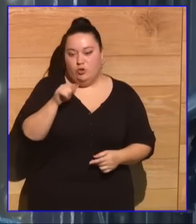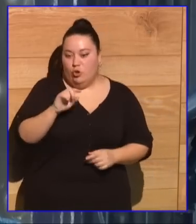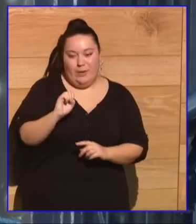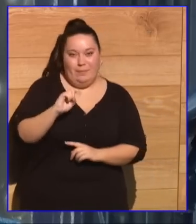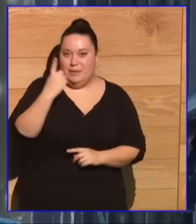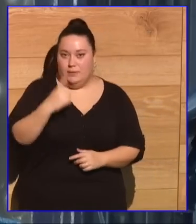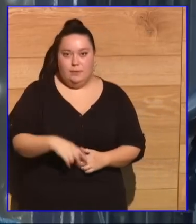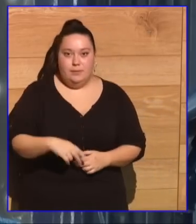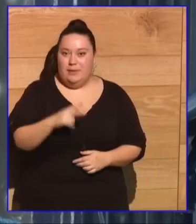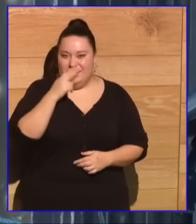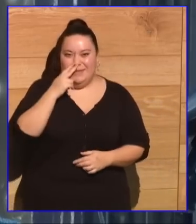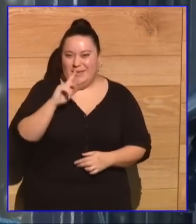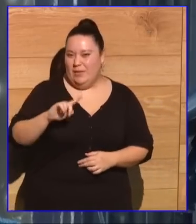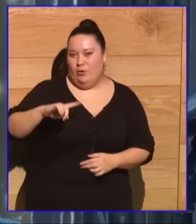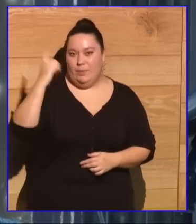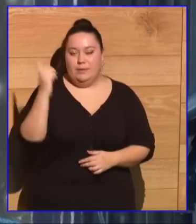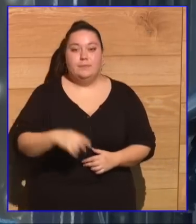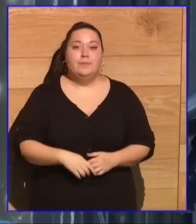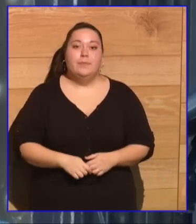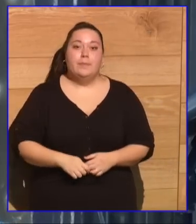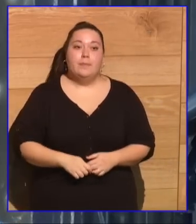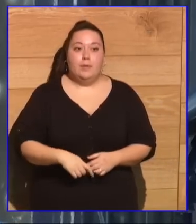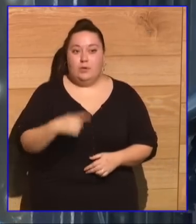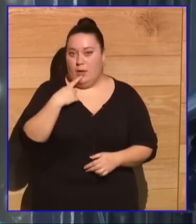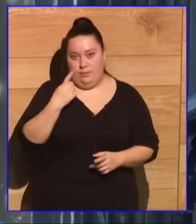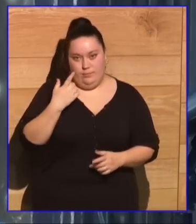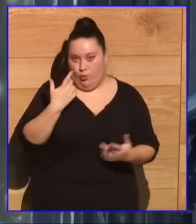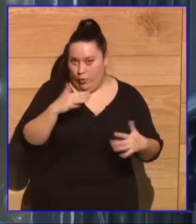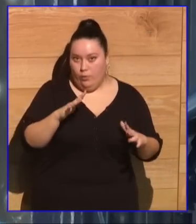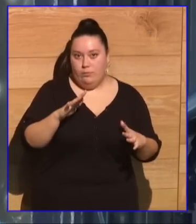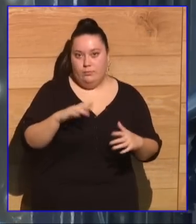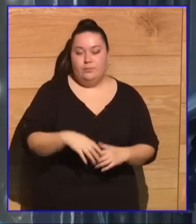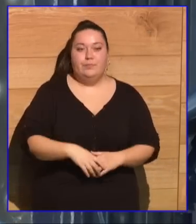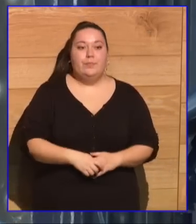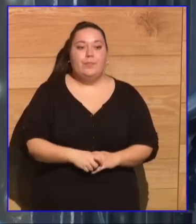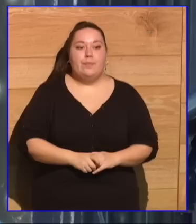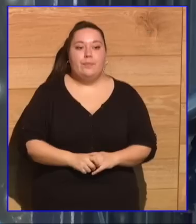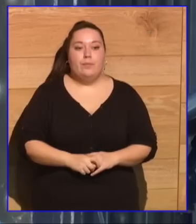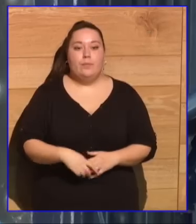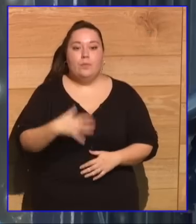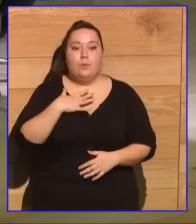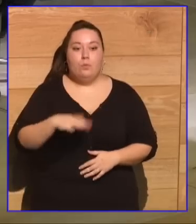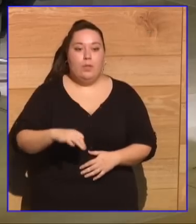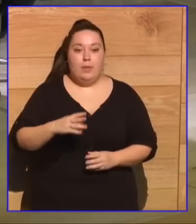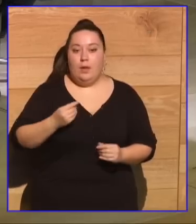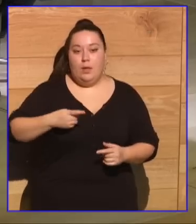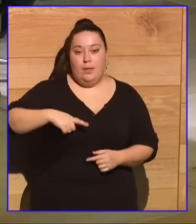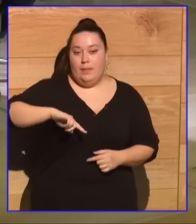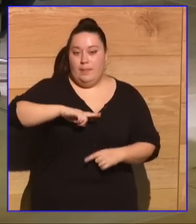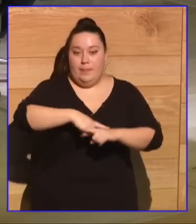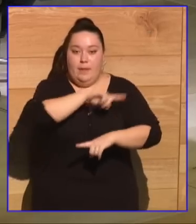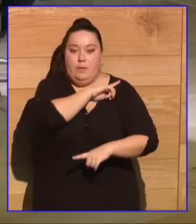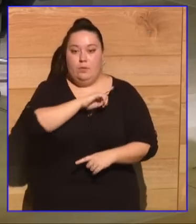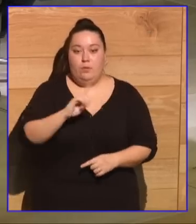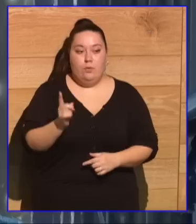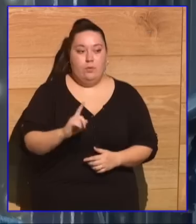nada, absolutamente nada que me interese más que esto, ¿eh? O sea, fijaos si os lo vendo arriba. Tal vez demasiado arriba, Juan. No, porque sé